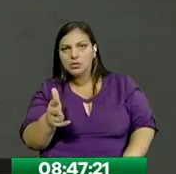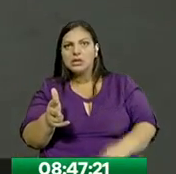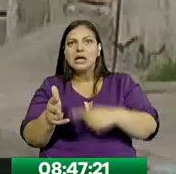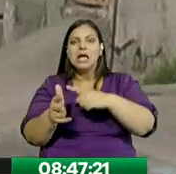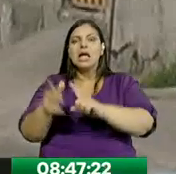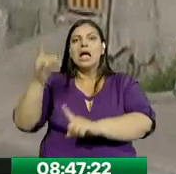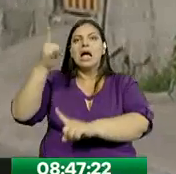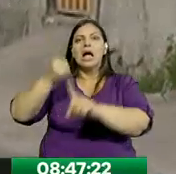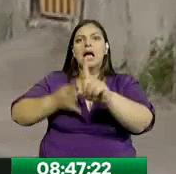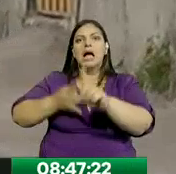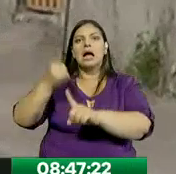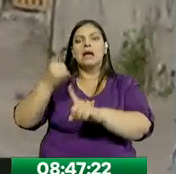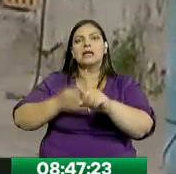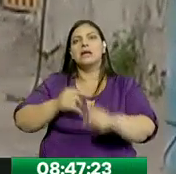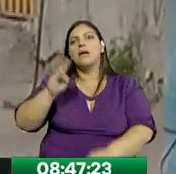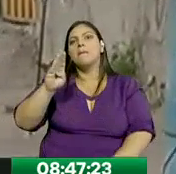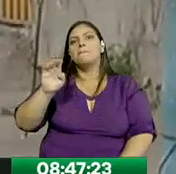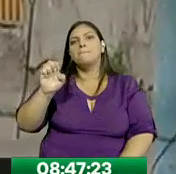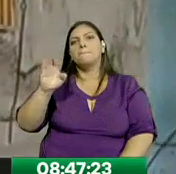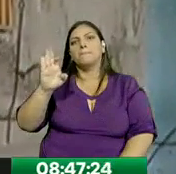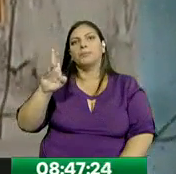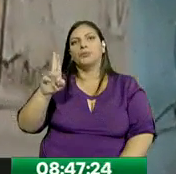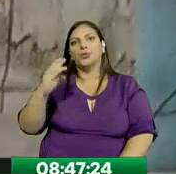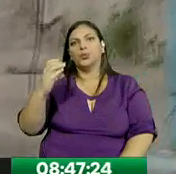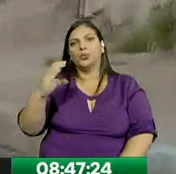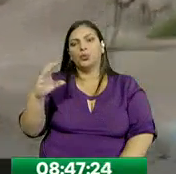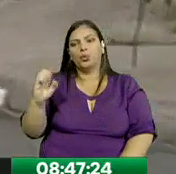Betuco a como a distraerlo, así insultarlo,